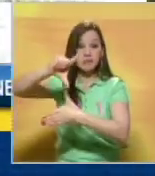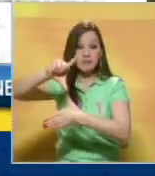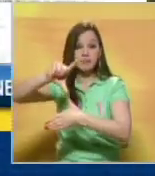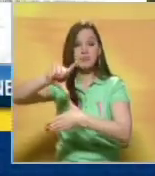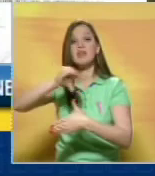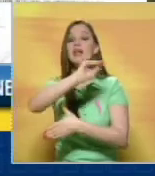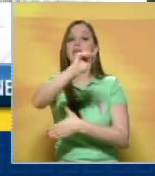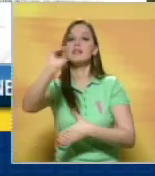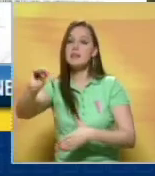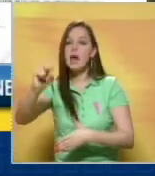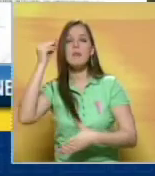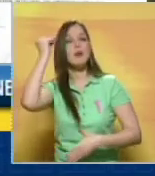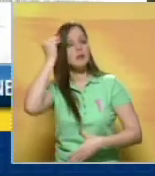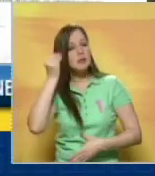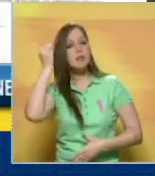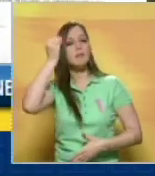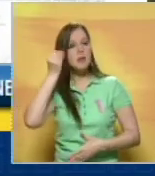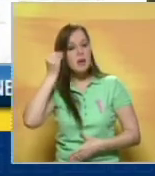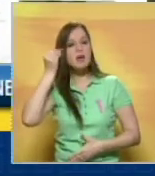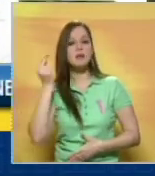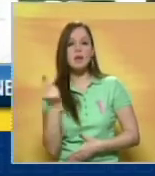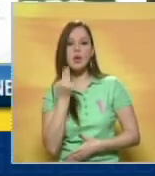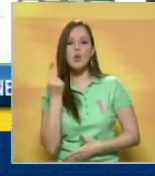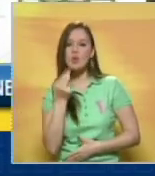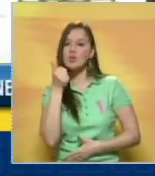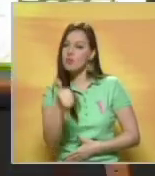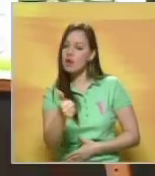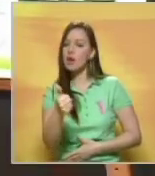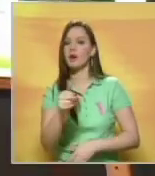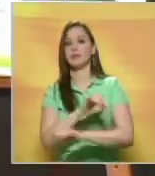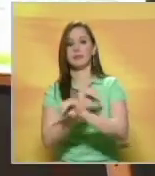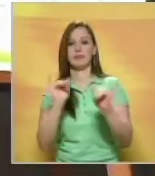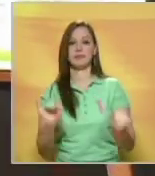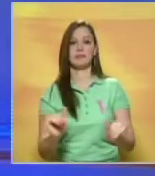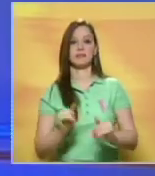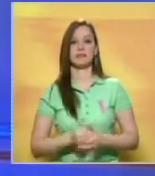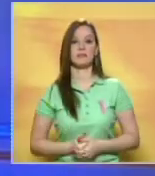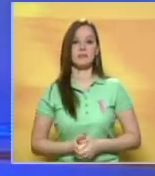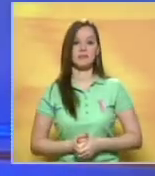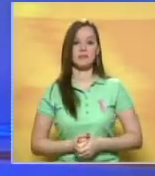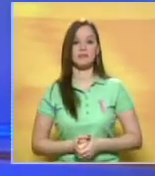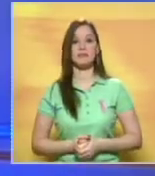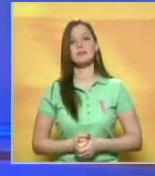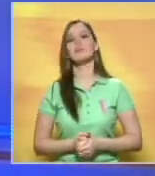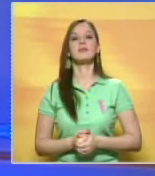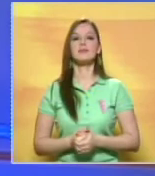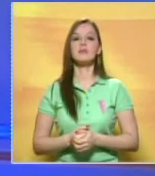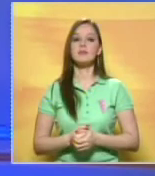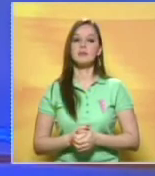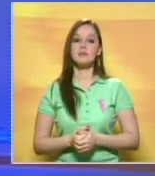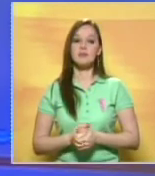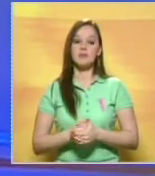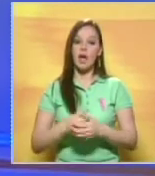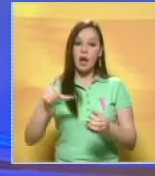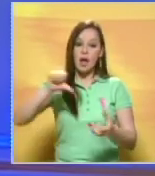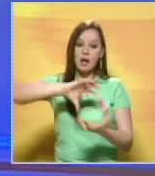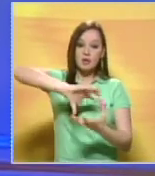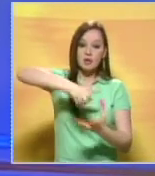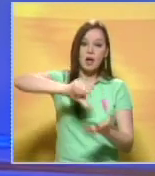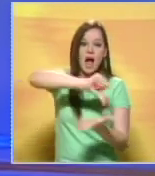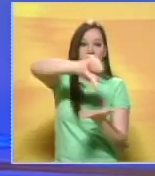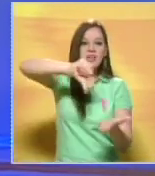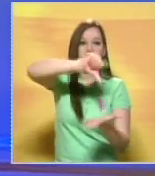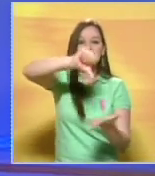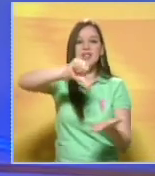en el llamado al uso racional de la electricidad. Maoli Aldana, Noticiero Venevisión. El desabastecimiento de lubricantes en Caracas ronda